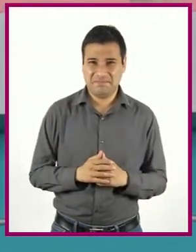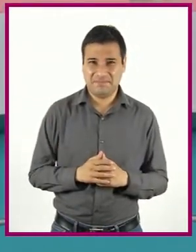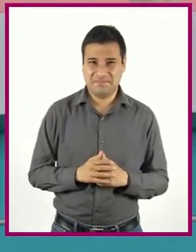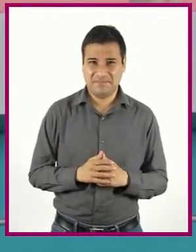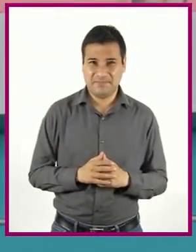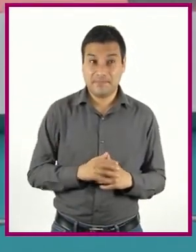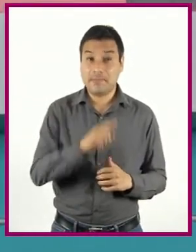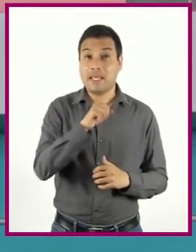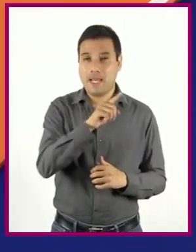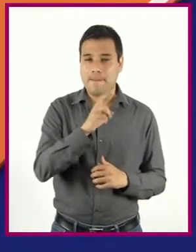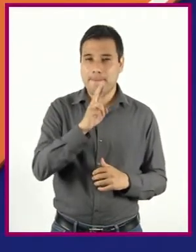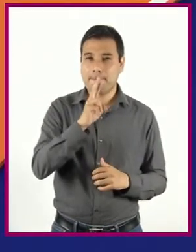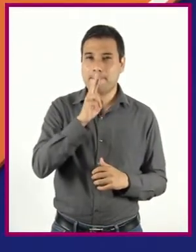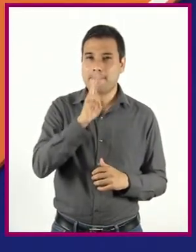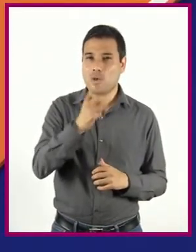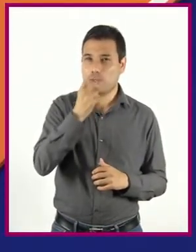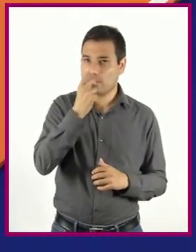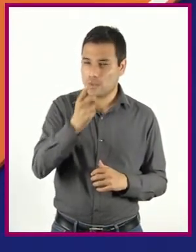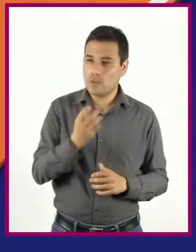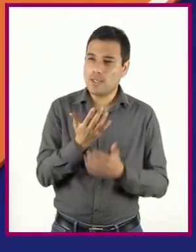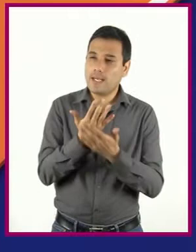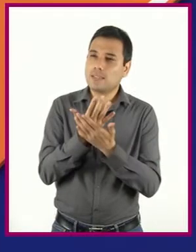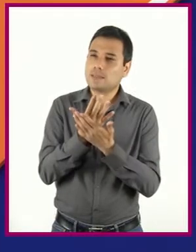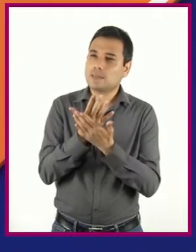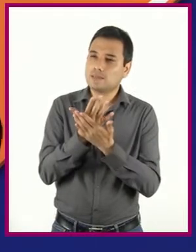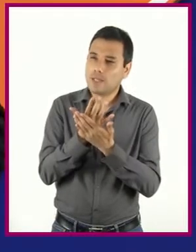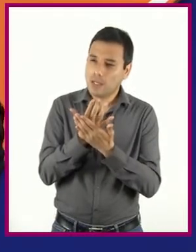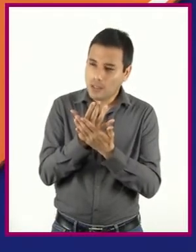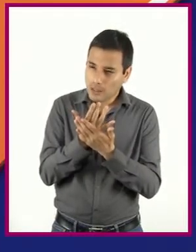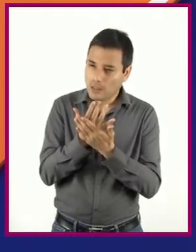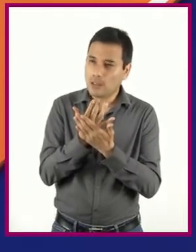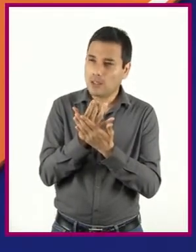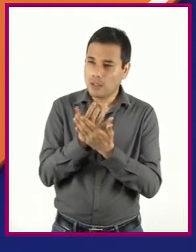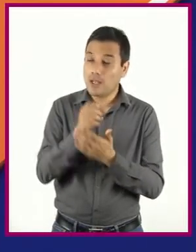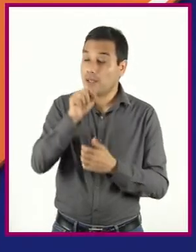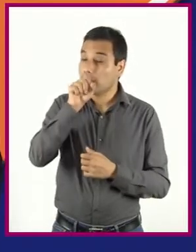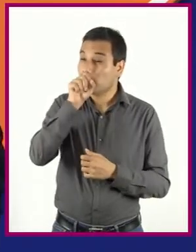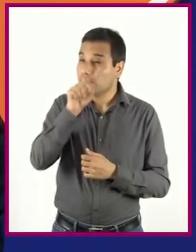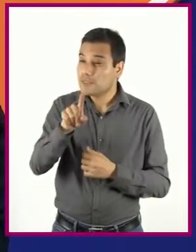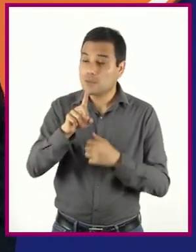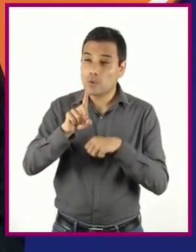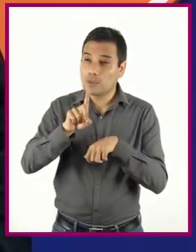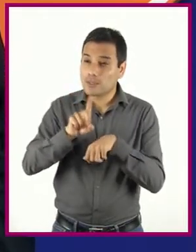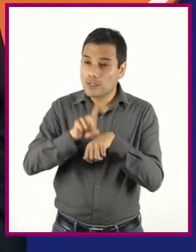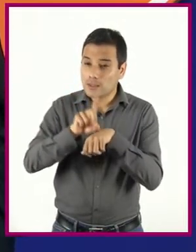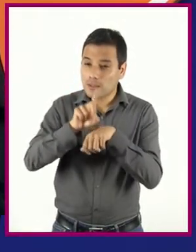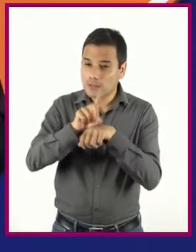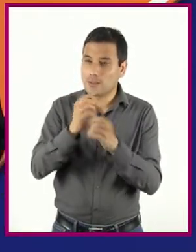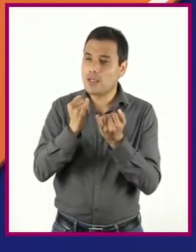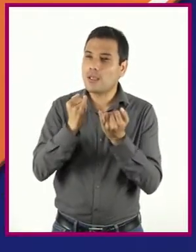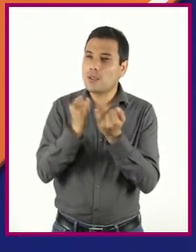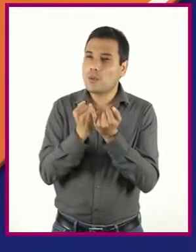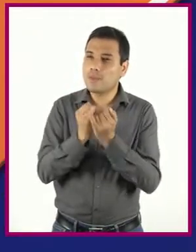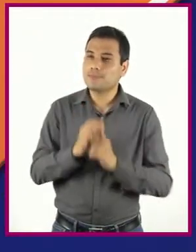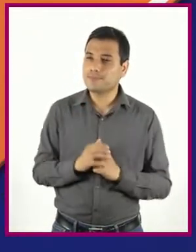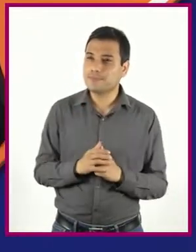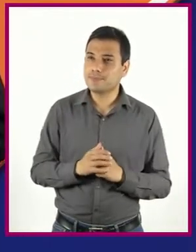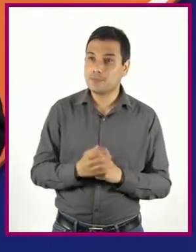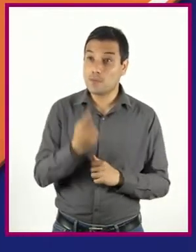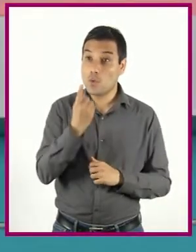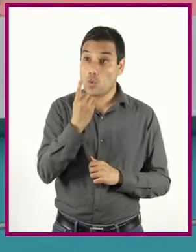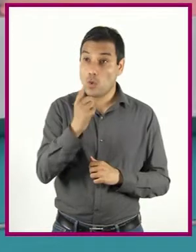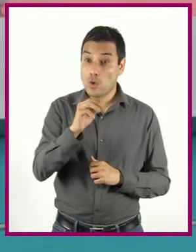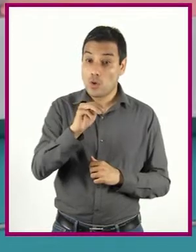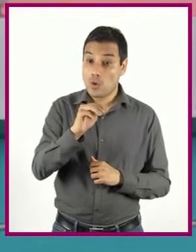prefirió decirle que debía esperar la misma cantidad de días equivalentes a las moléculas que contiene un